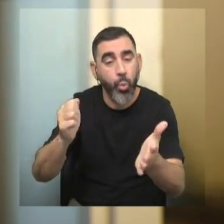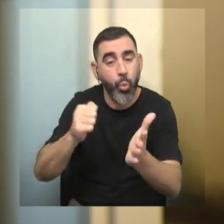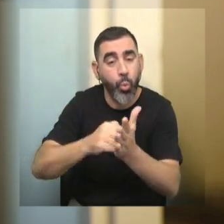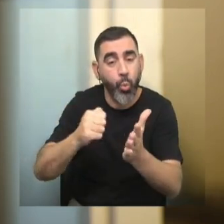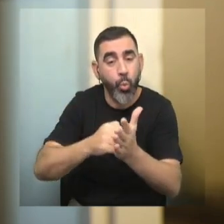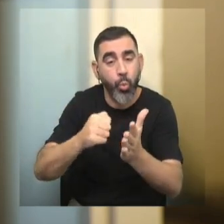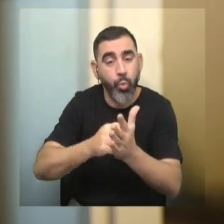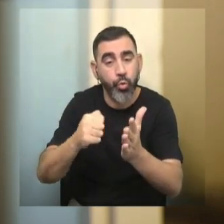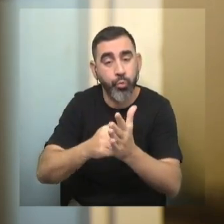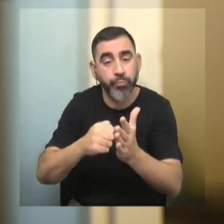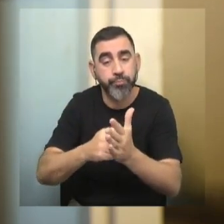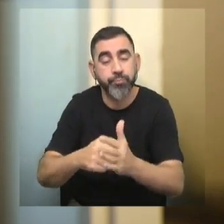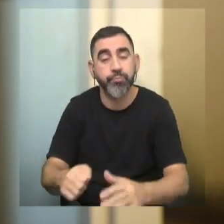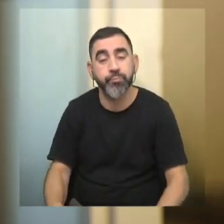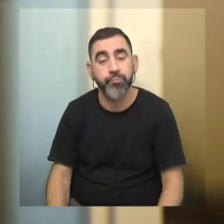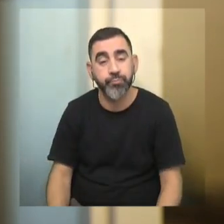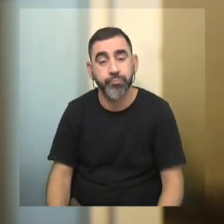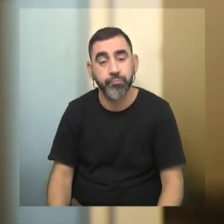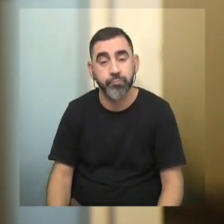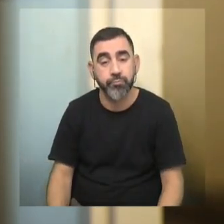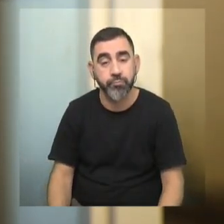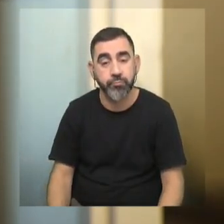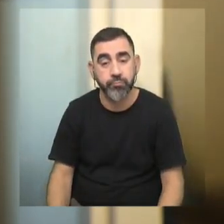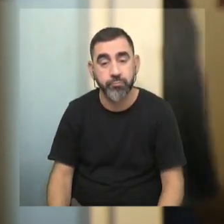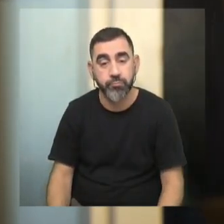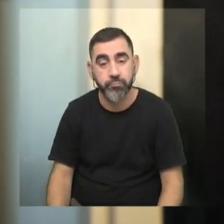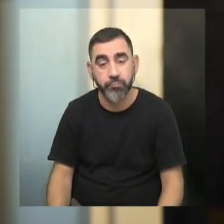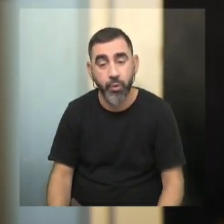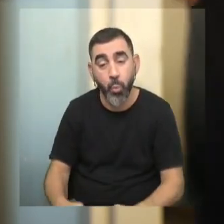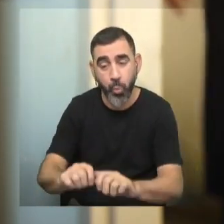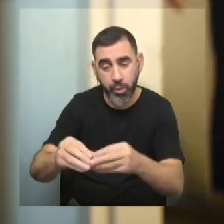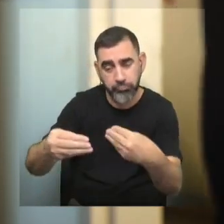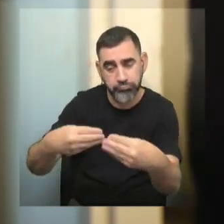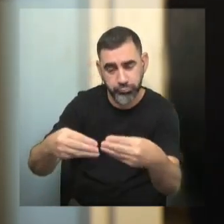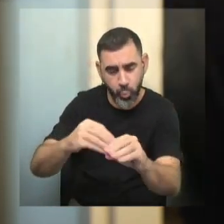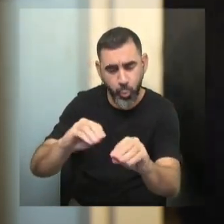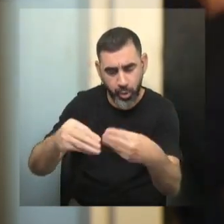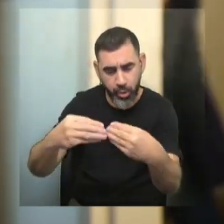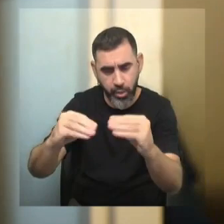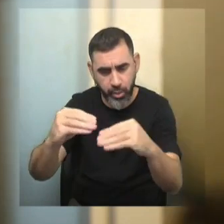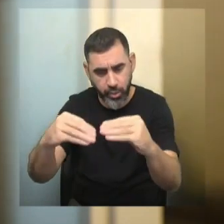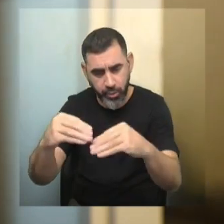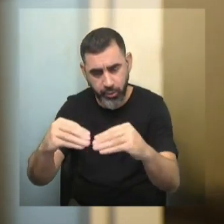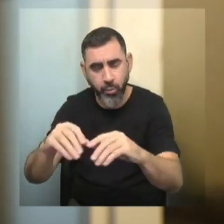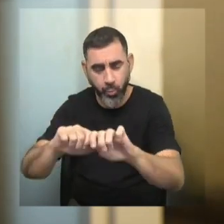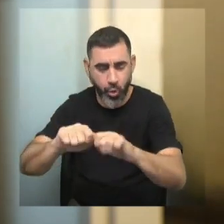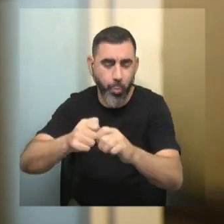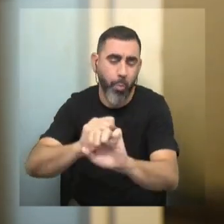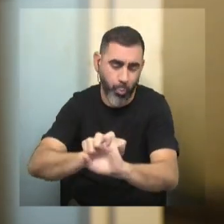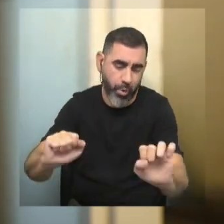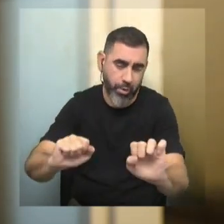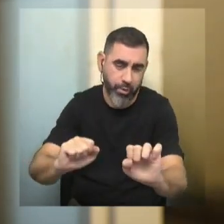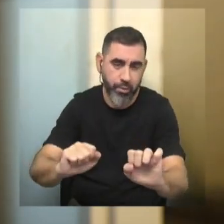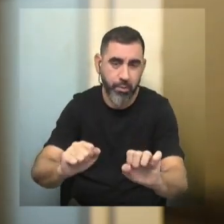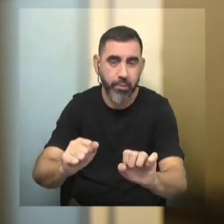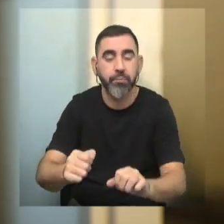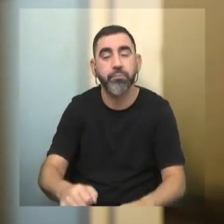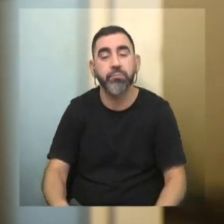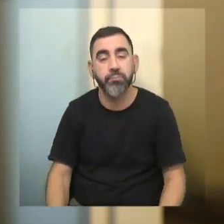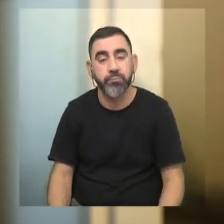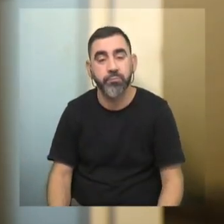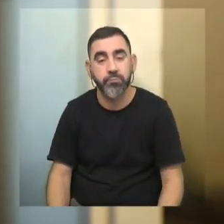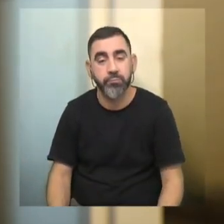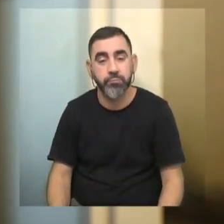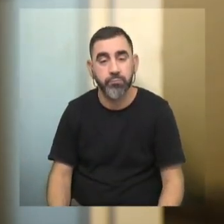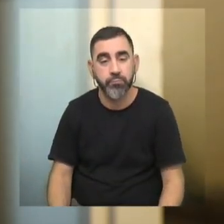básicamente rígido que uno lo puede quebrar, pero digo, este es fino, pero bastante